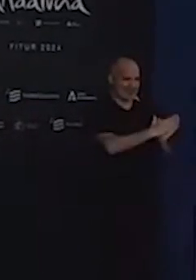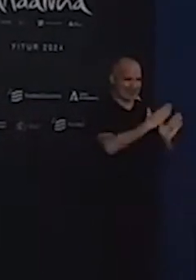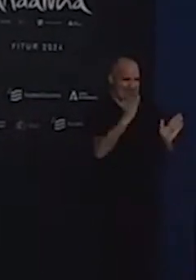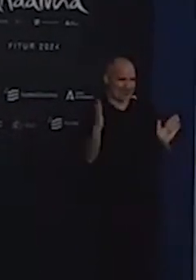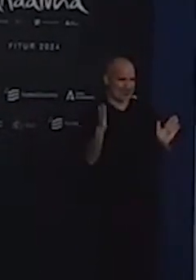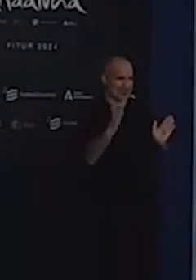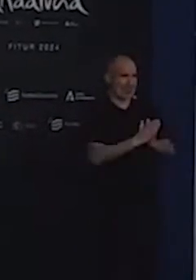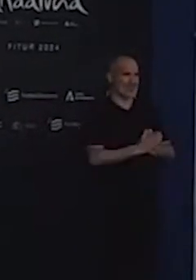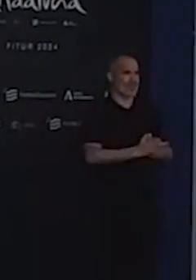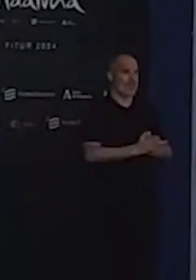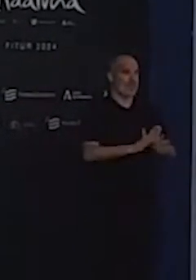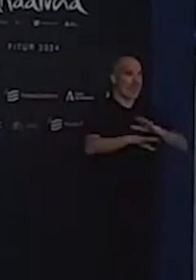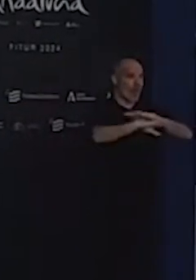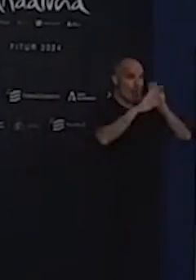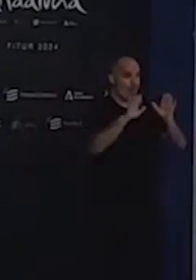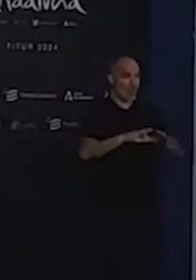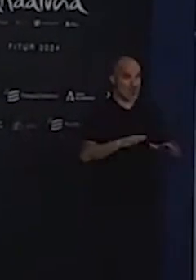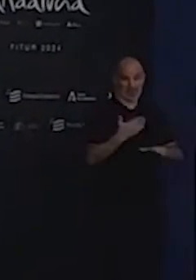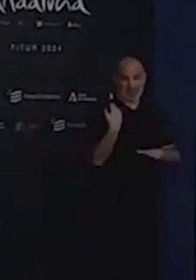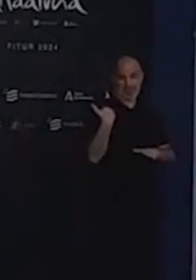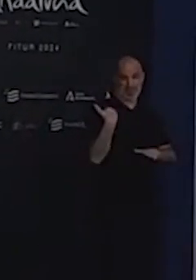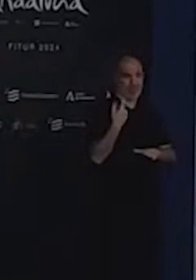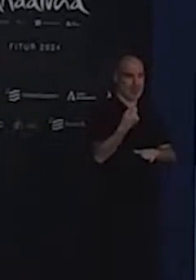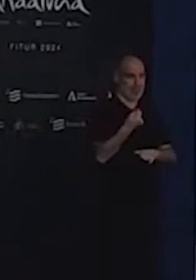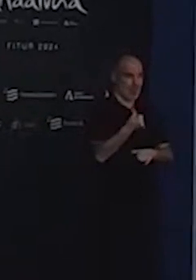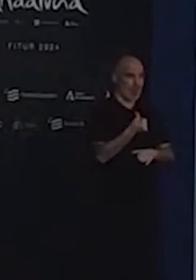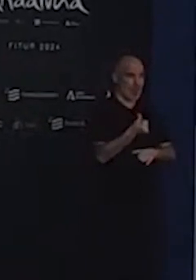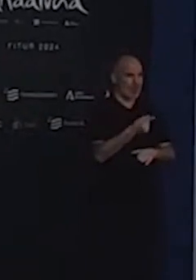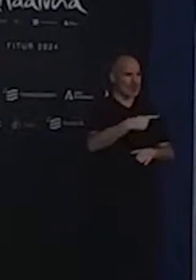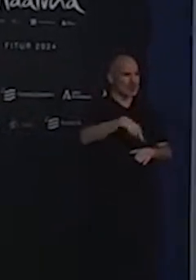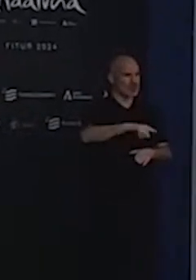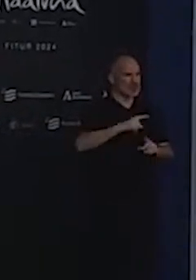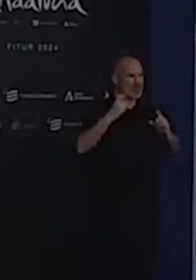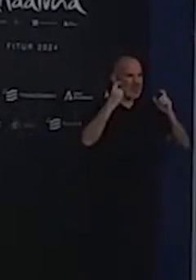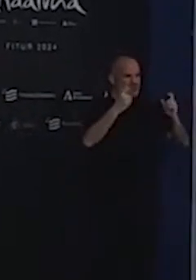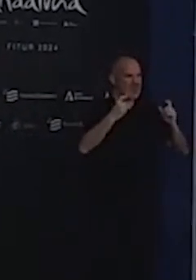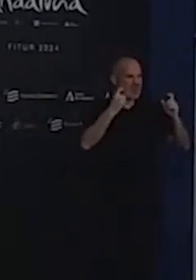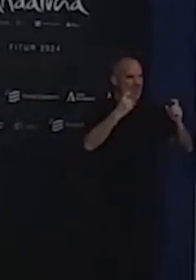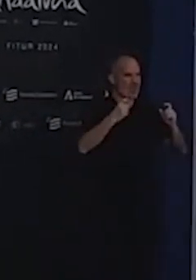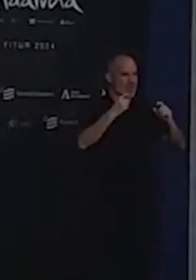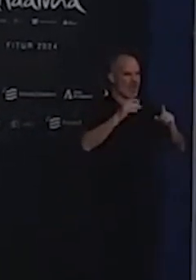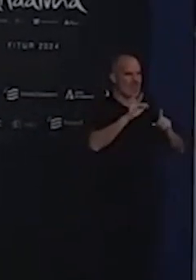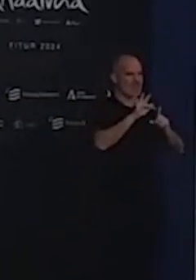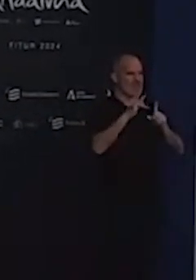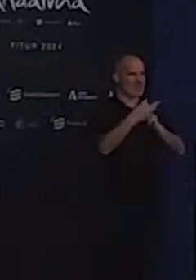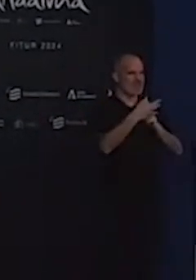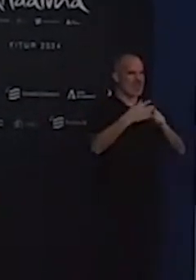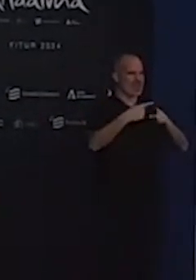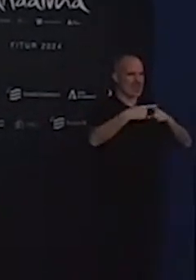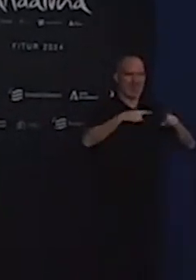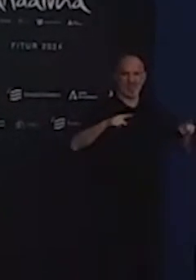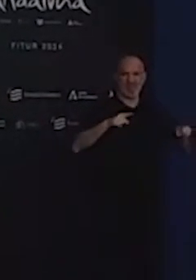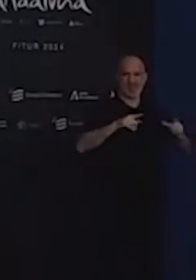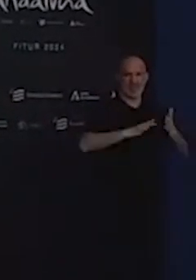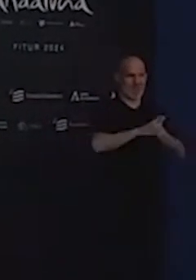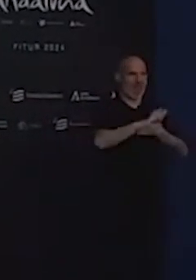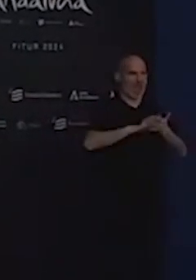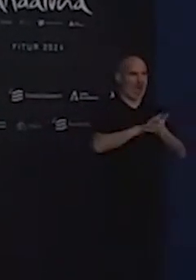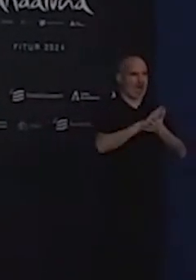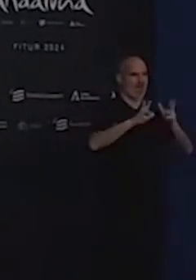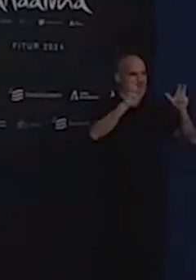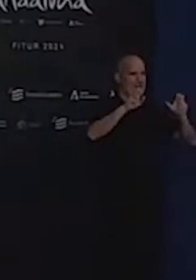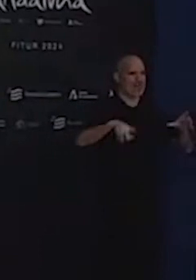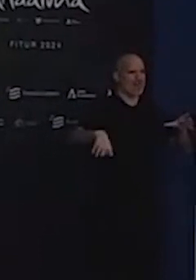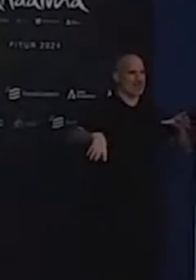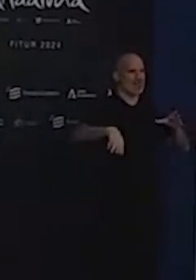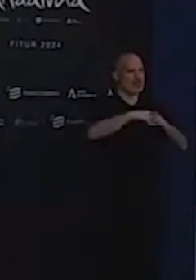amanecer. En la última edición hicimos un esfuerzo por tener un factor diferenciador que habla de inclusión